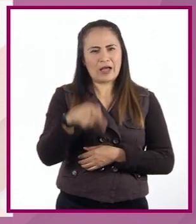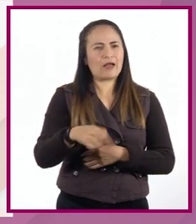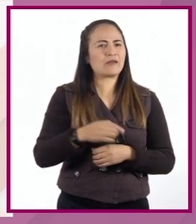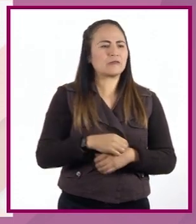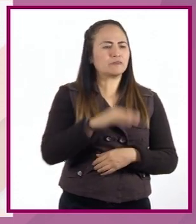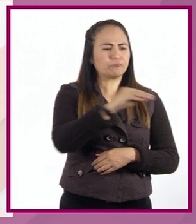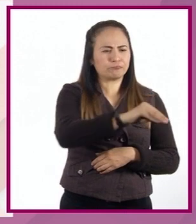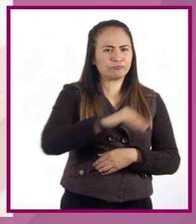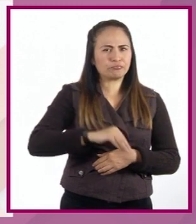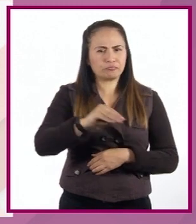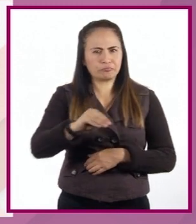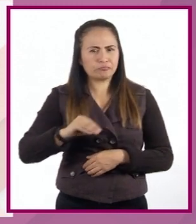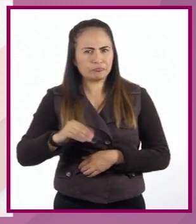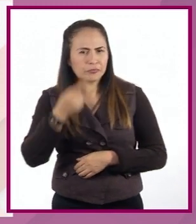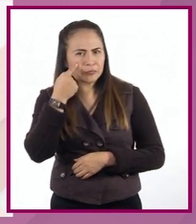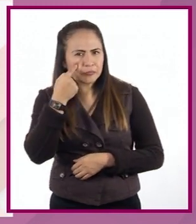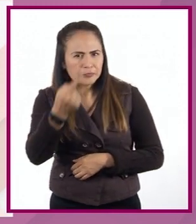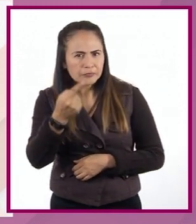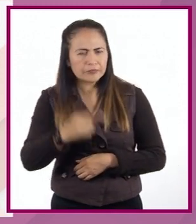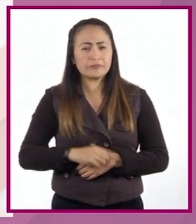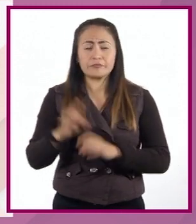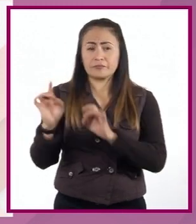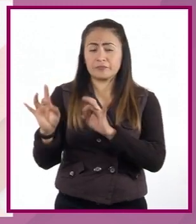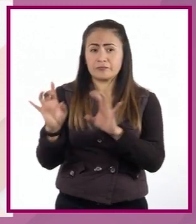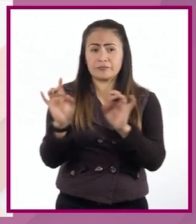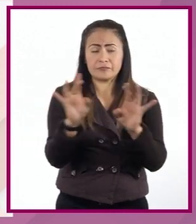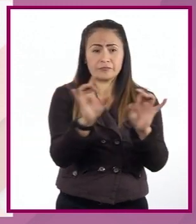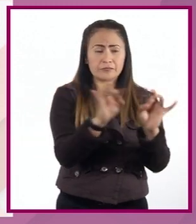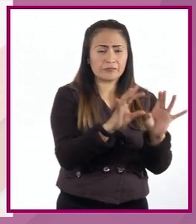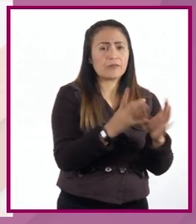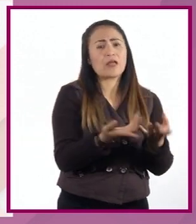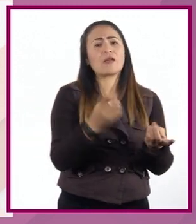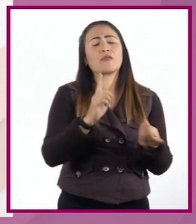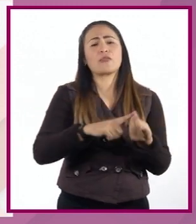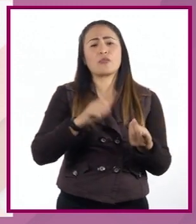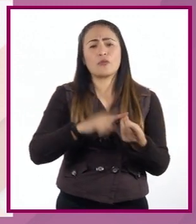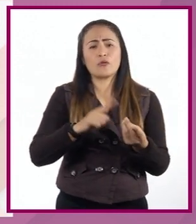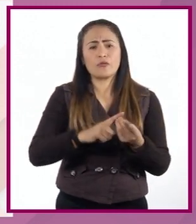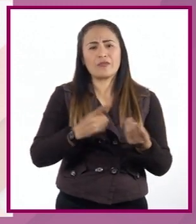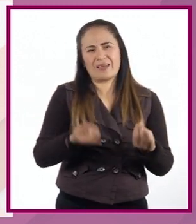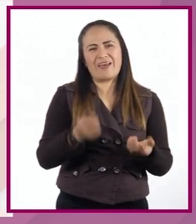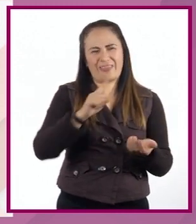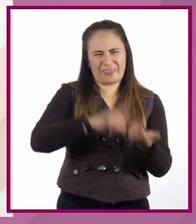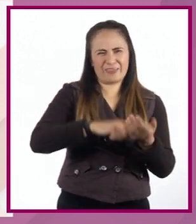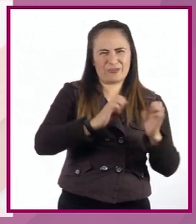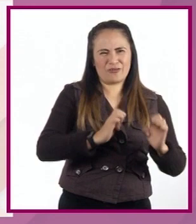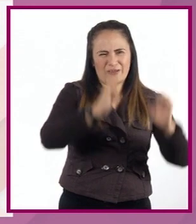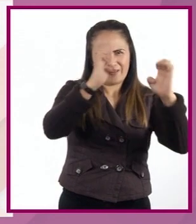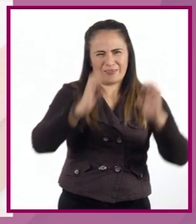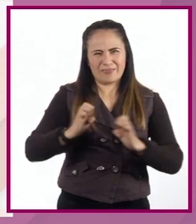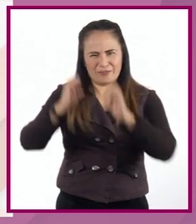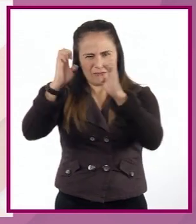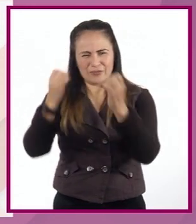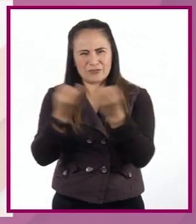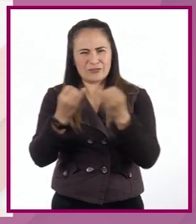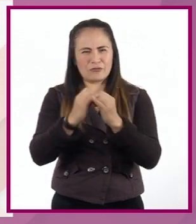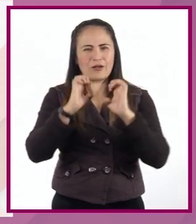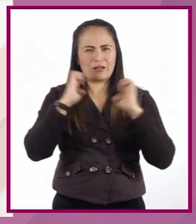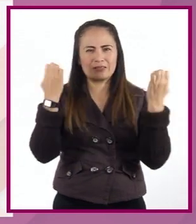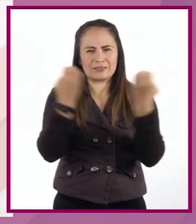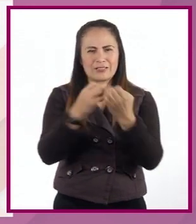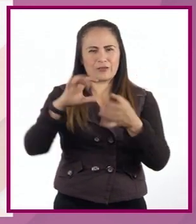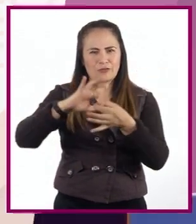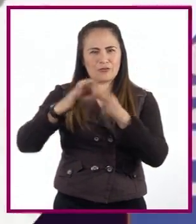Ciudad Universitaria. Los acontecimientos ocurrieron en las instalaciones de Ciudad Universitaria y en el Estadio